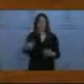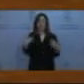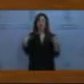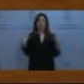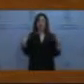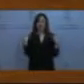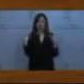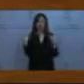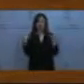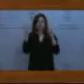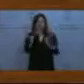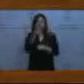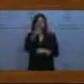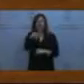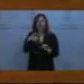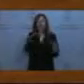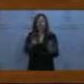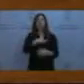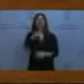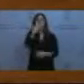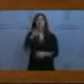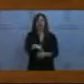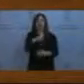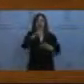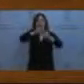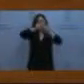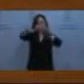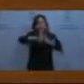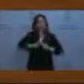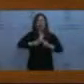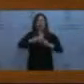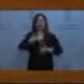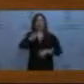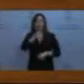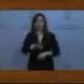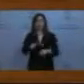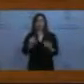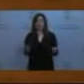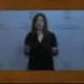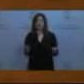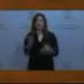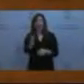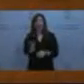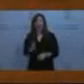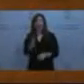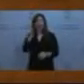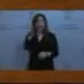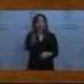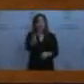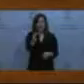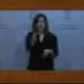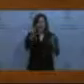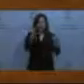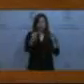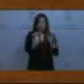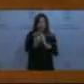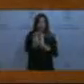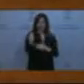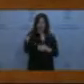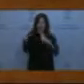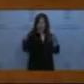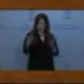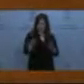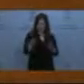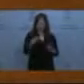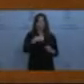ya se reconocen las posibilidades de investigación. Y es que, encima, en estos últimos días hemos podido